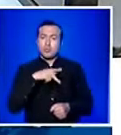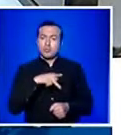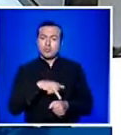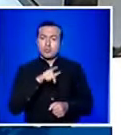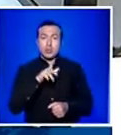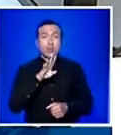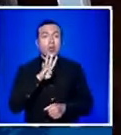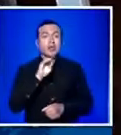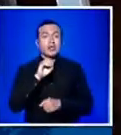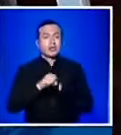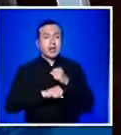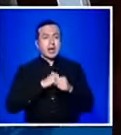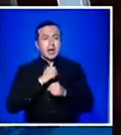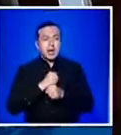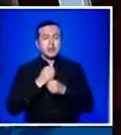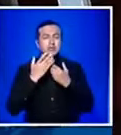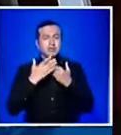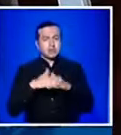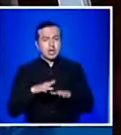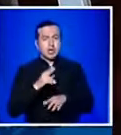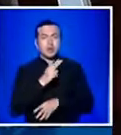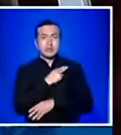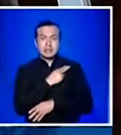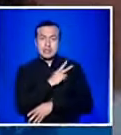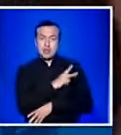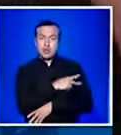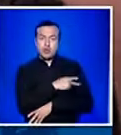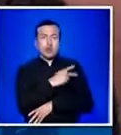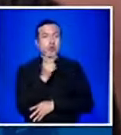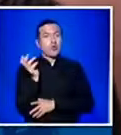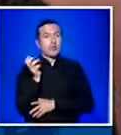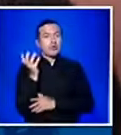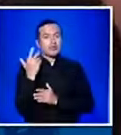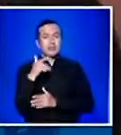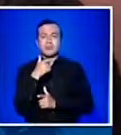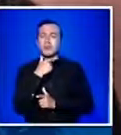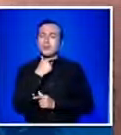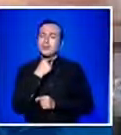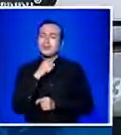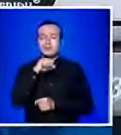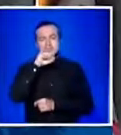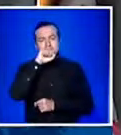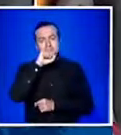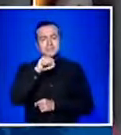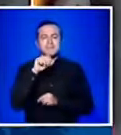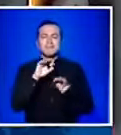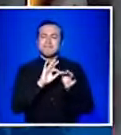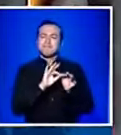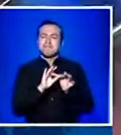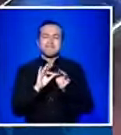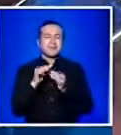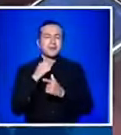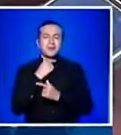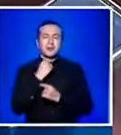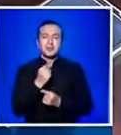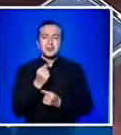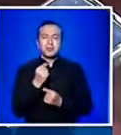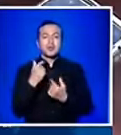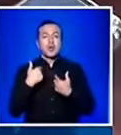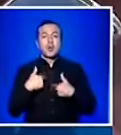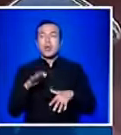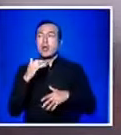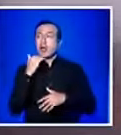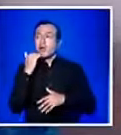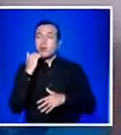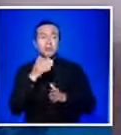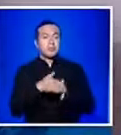Después de 40 años trabajando en la Escuela Politécnica Nacional, se jubiló, pero su gusto por la electrónica continúa en su hogar. Aquí atiende cualquier